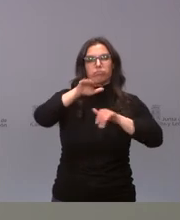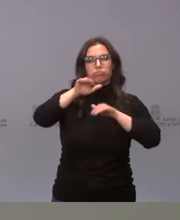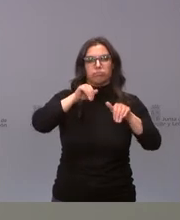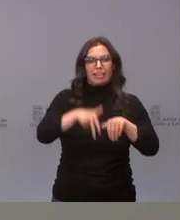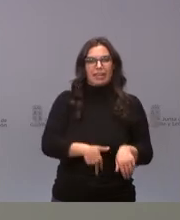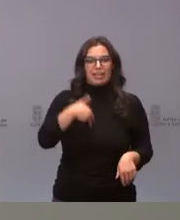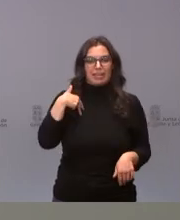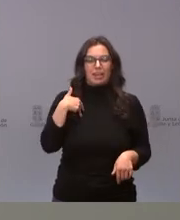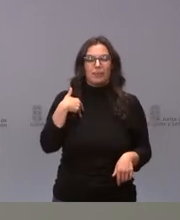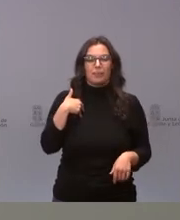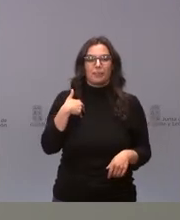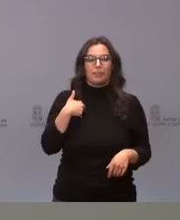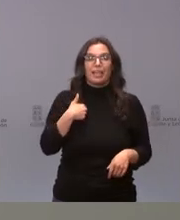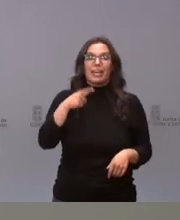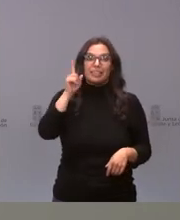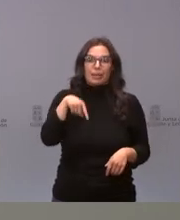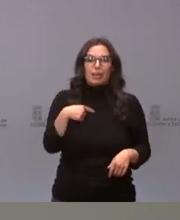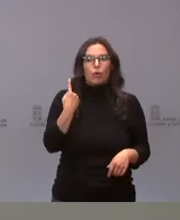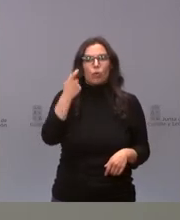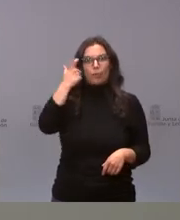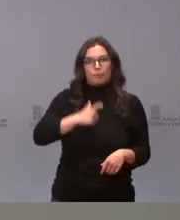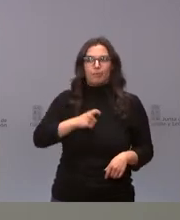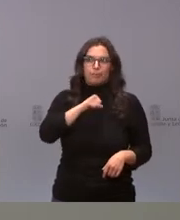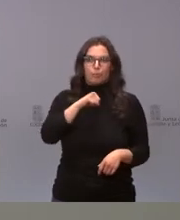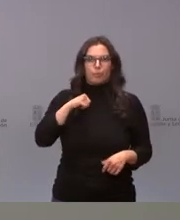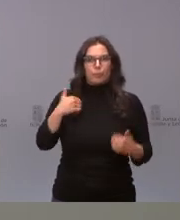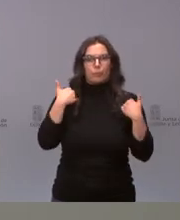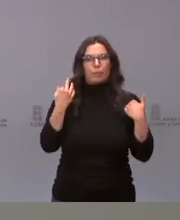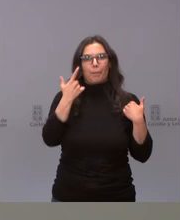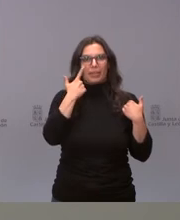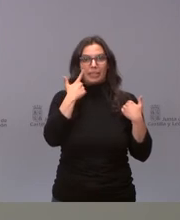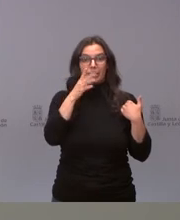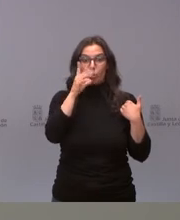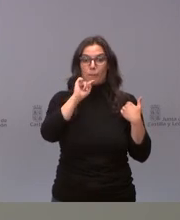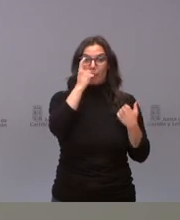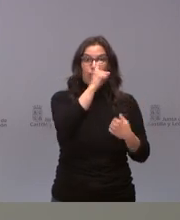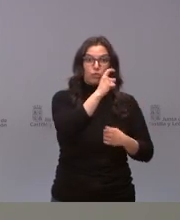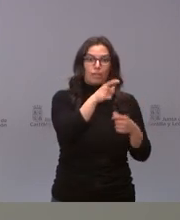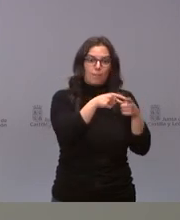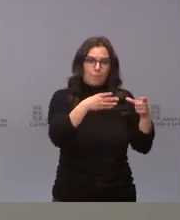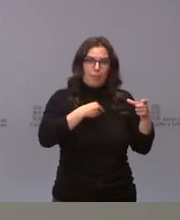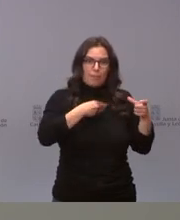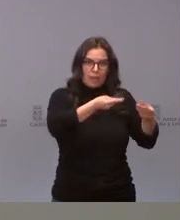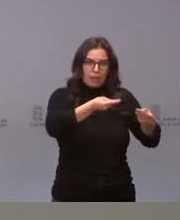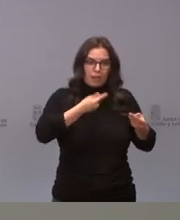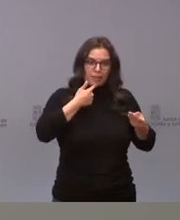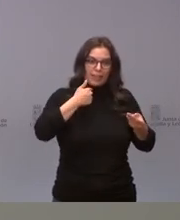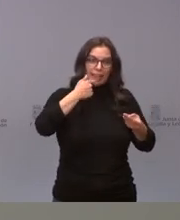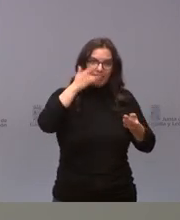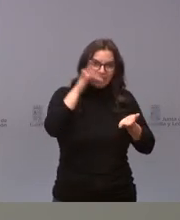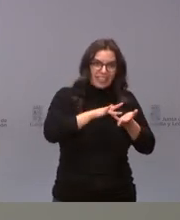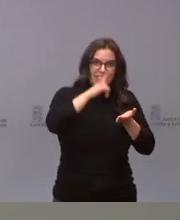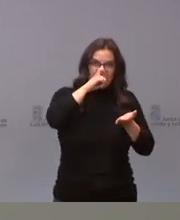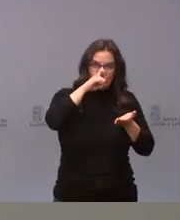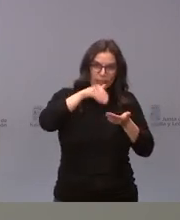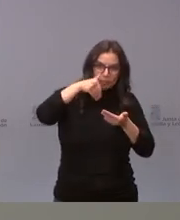hecho, y uno tiene también que estar pendiente. Cuando te vacunan, te dan un papelito, te recuerdan la fecha y te